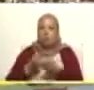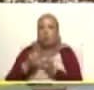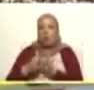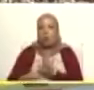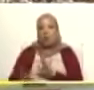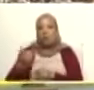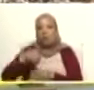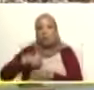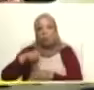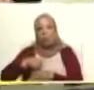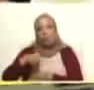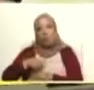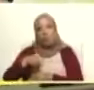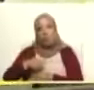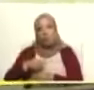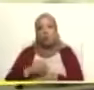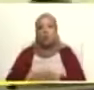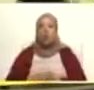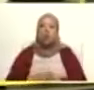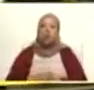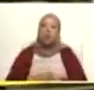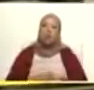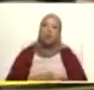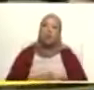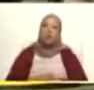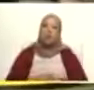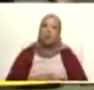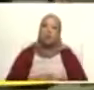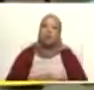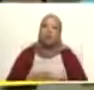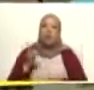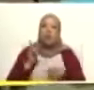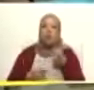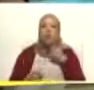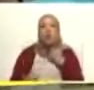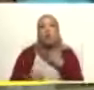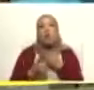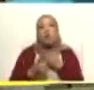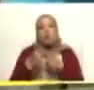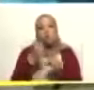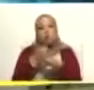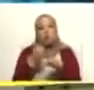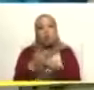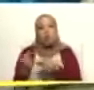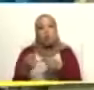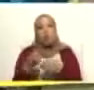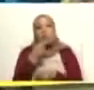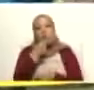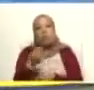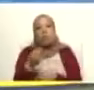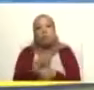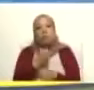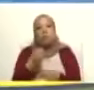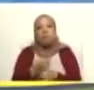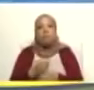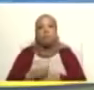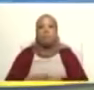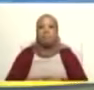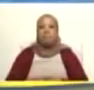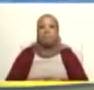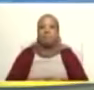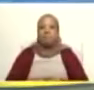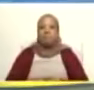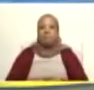voto. Si hay una persona adulta mayor con algún impedimento físico o de cualquier